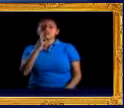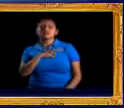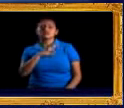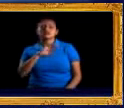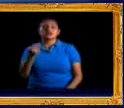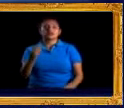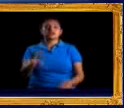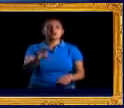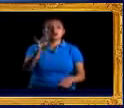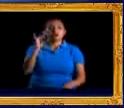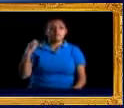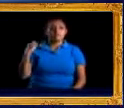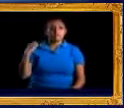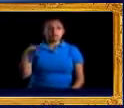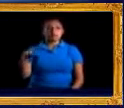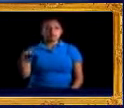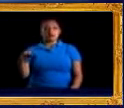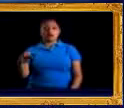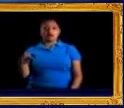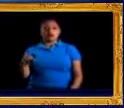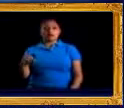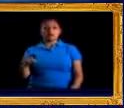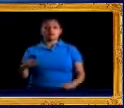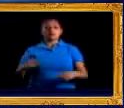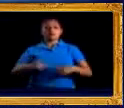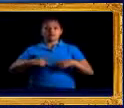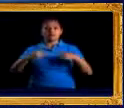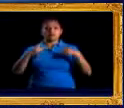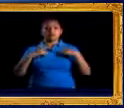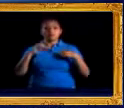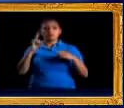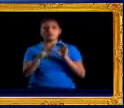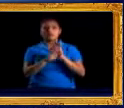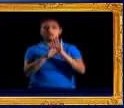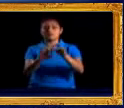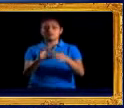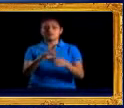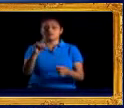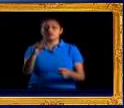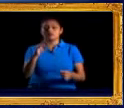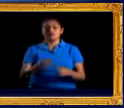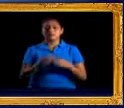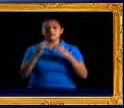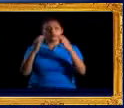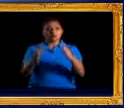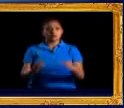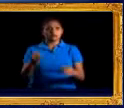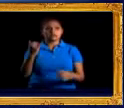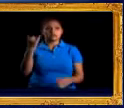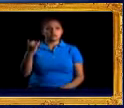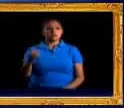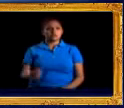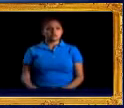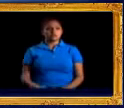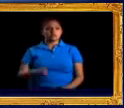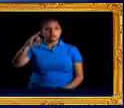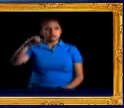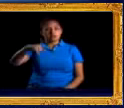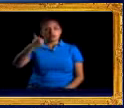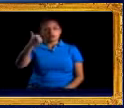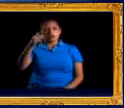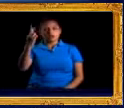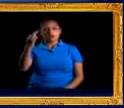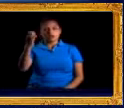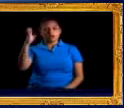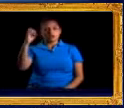que eligen sobrevivir. Y hermano, un ejemplo de ellos lo pone Jared Diamond, que dice que habla